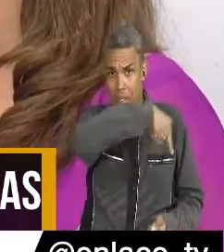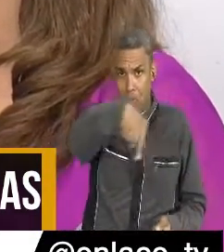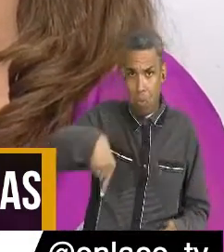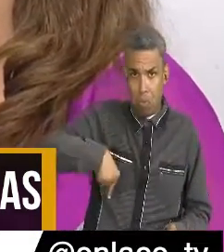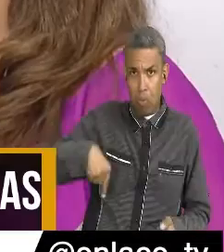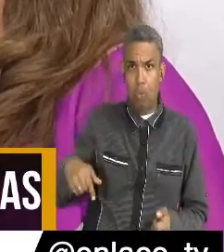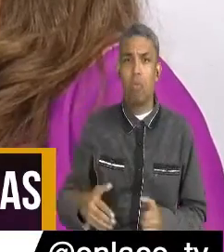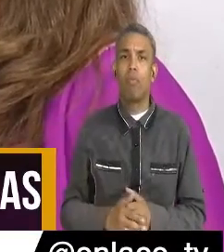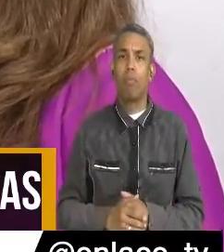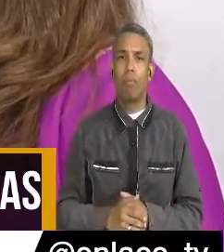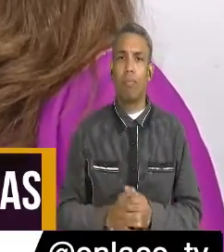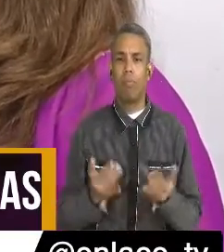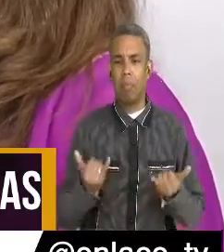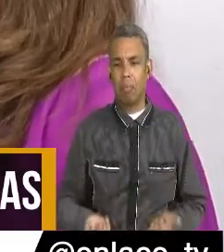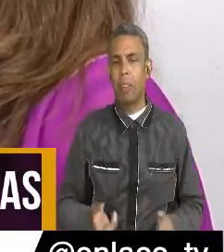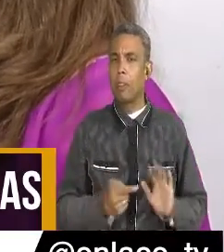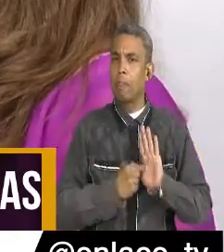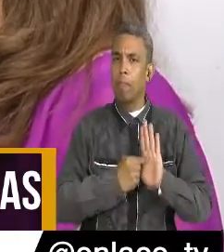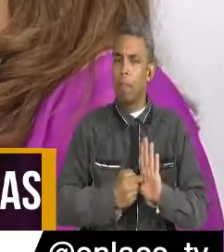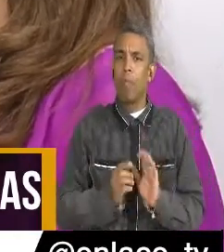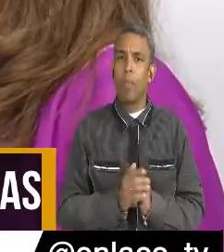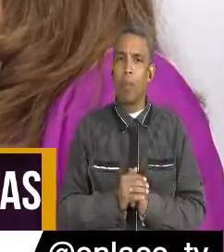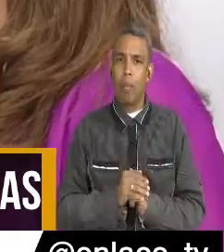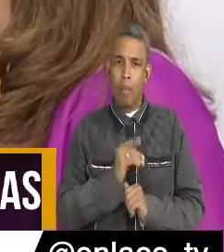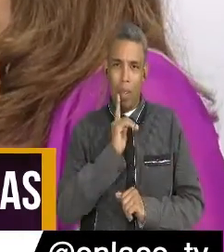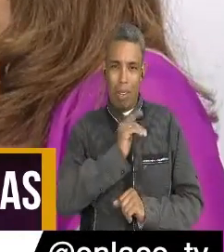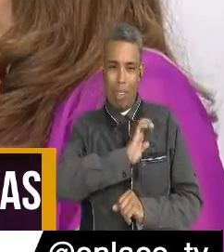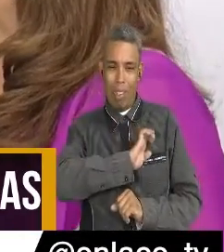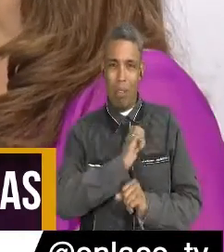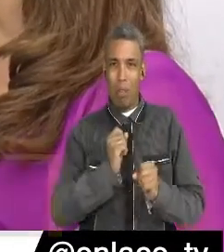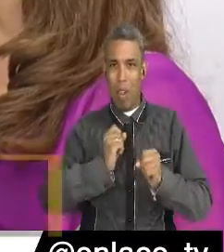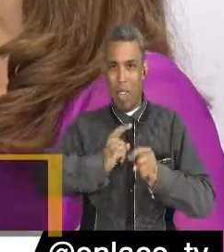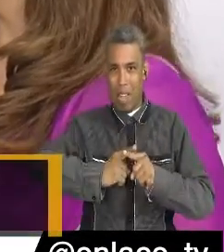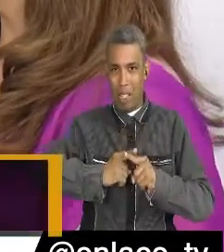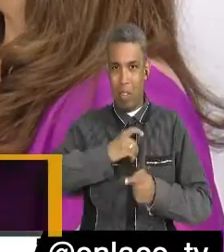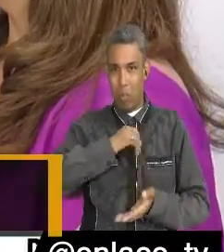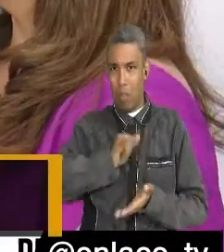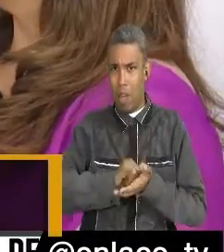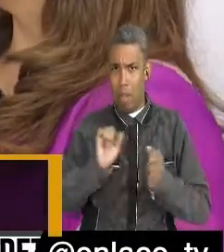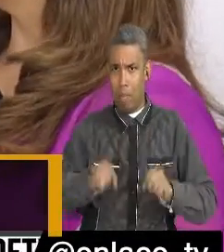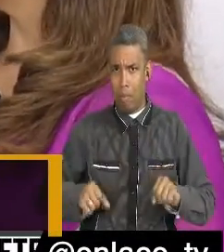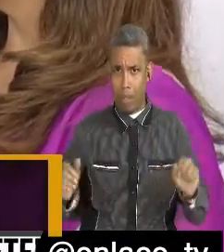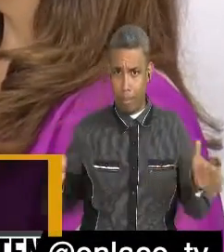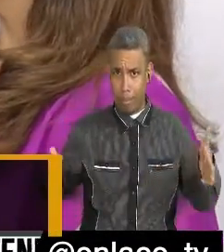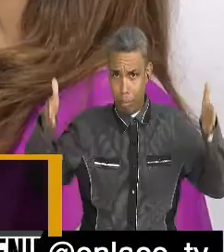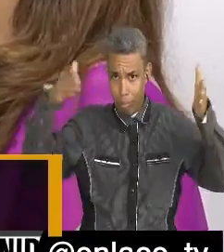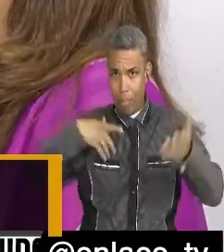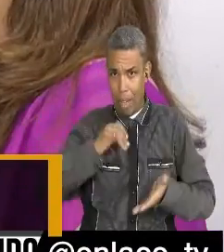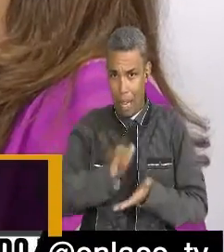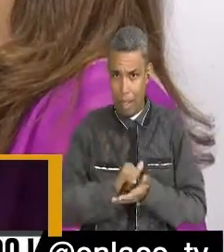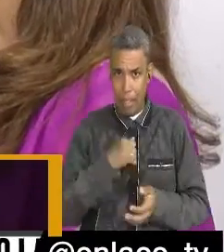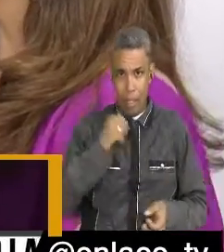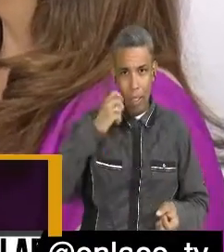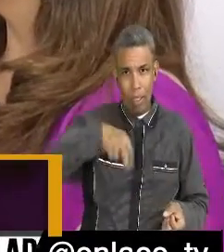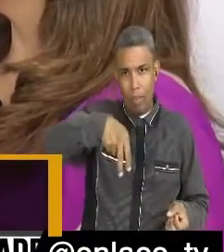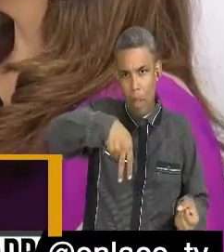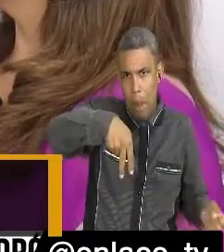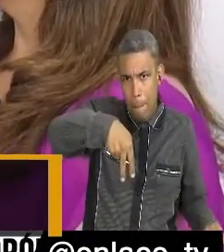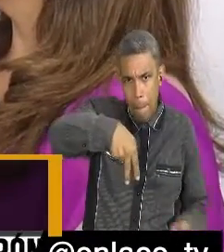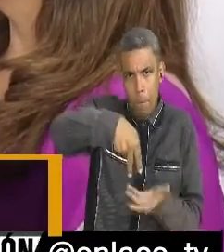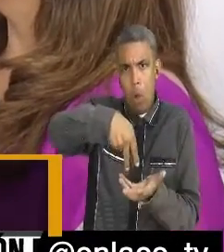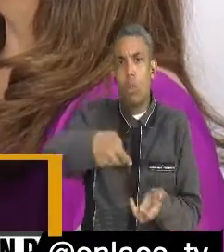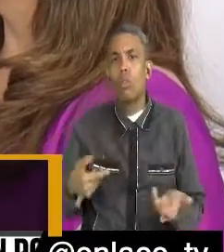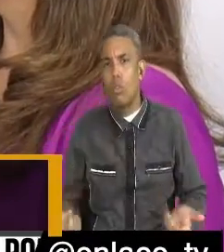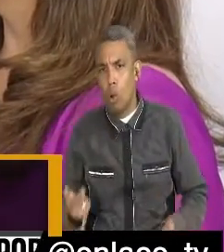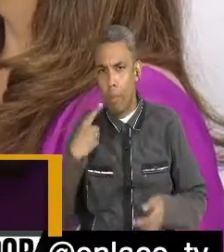de nuestros elementos con los cuales se determinan y se pueden destruir esta serie de minas. De igual manera, tenemos un grupo de